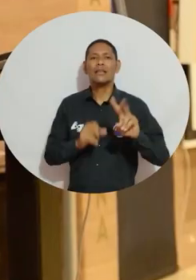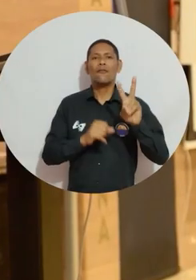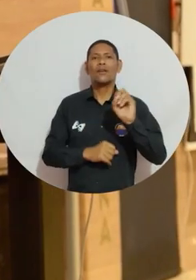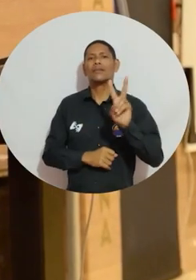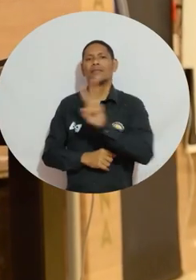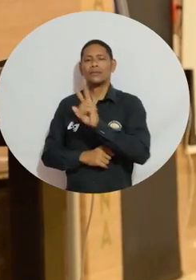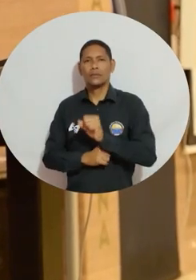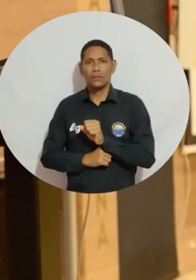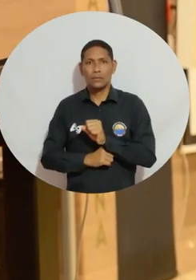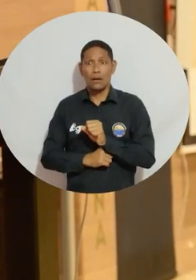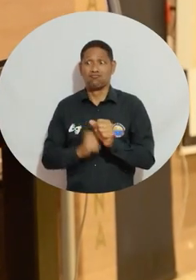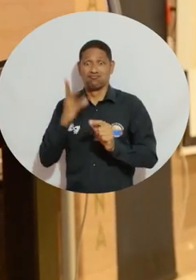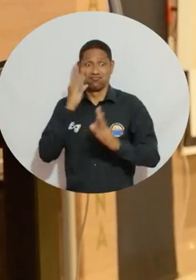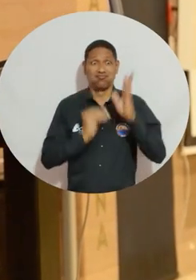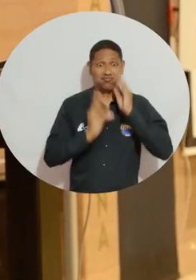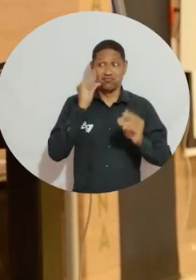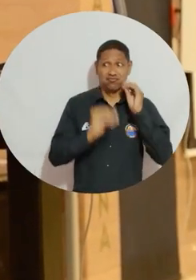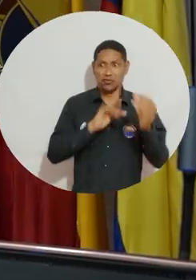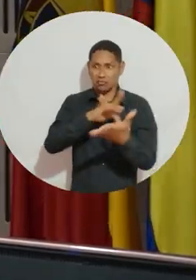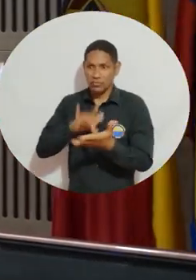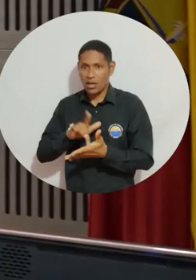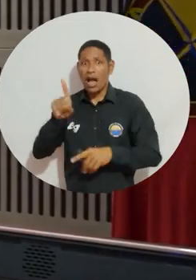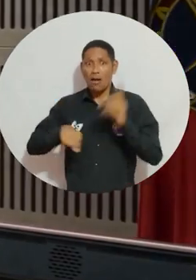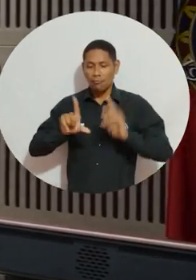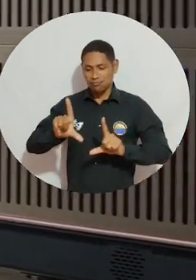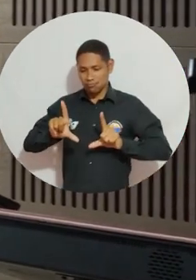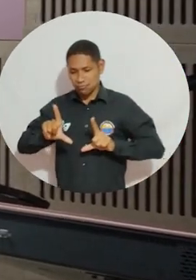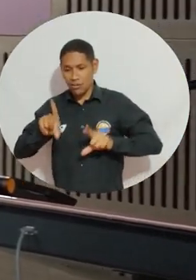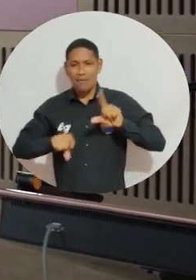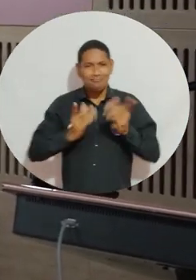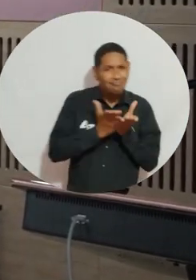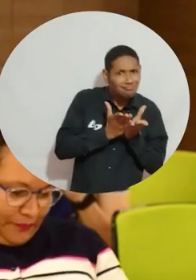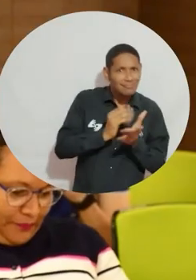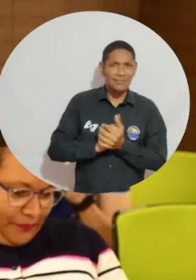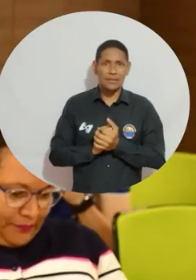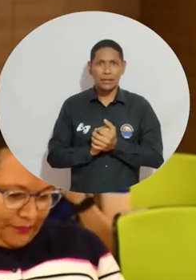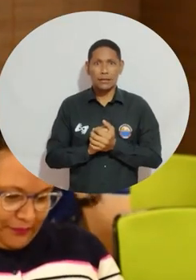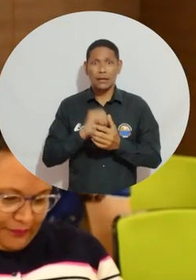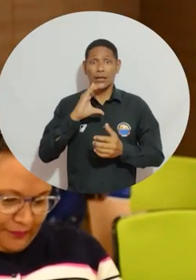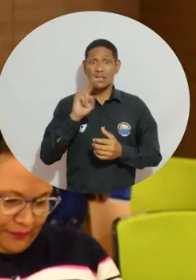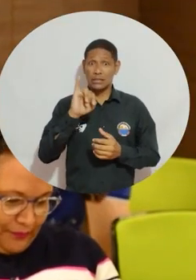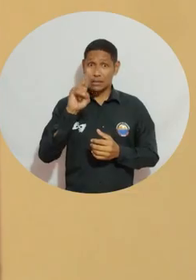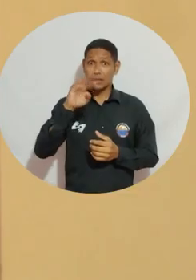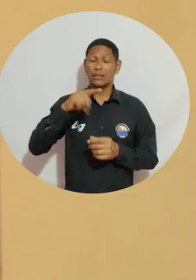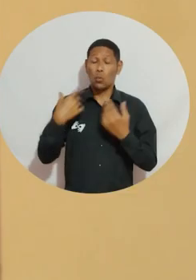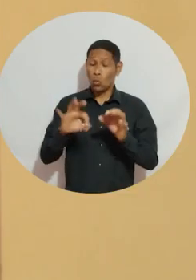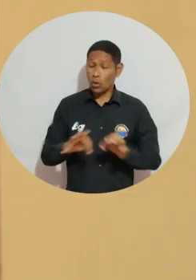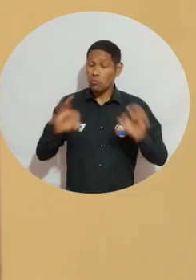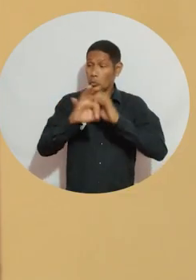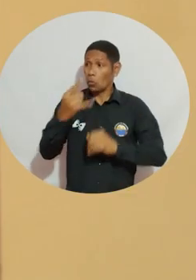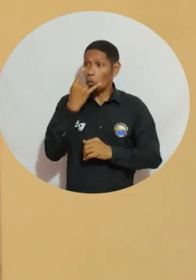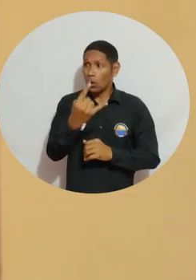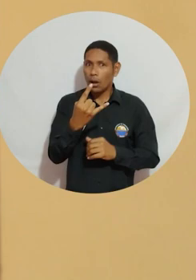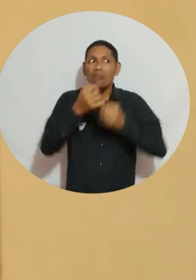SINSIS 2022, evento donde participaron expertos en el área, egresados y estudiantes. SINSIS es una